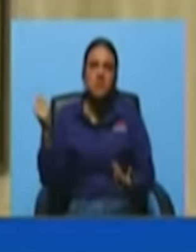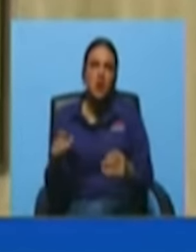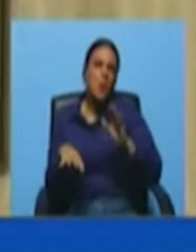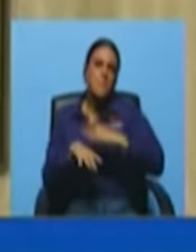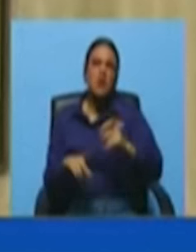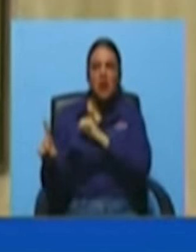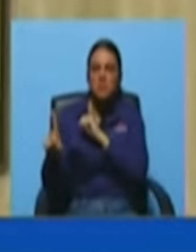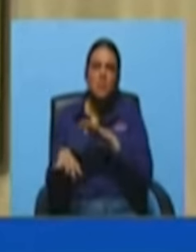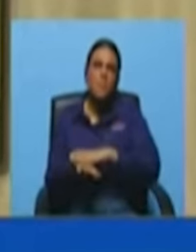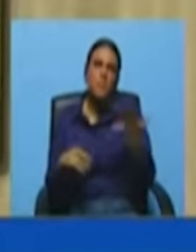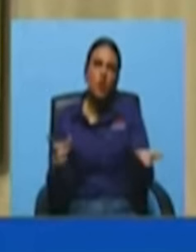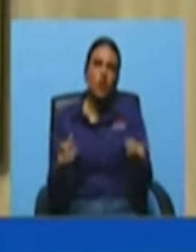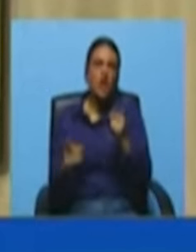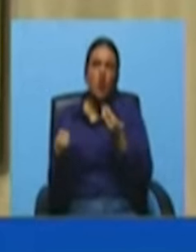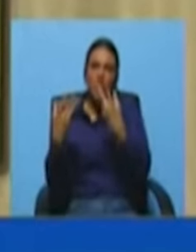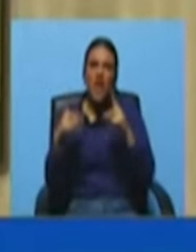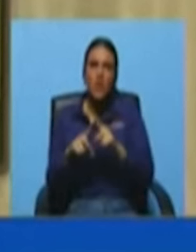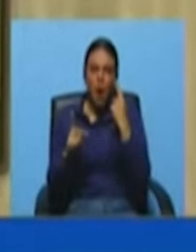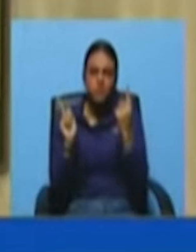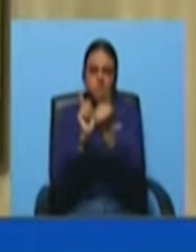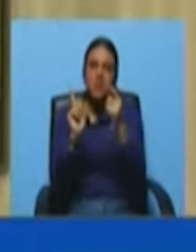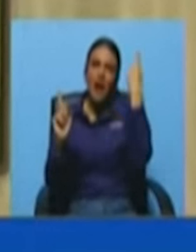teme? ¿Por qué no da la cara?